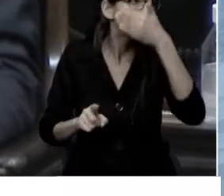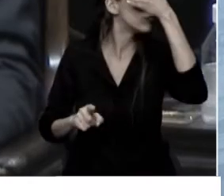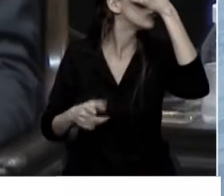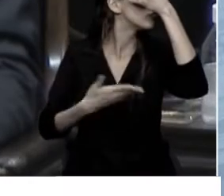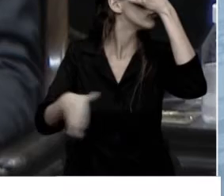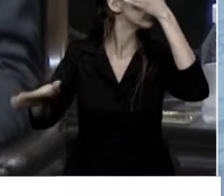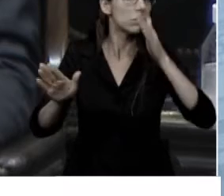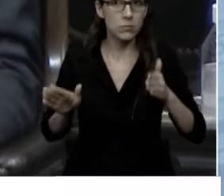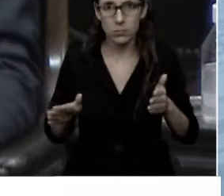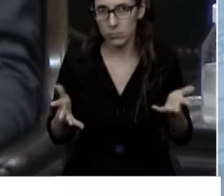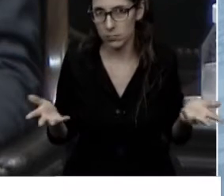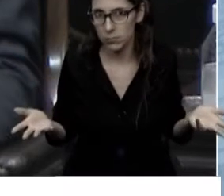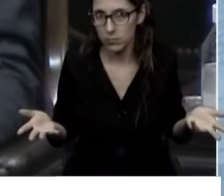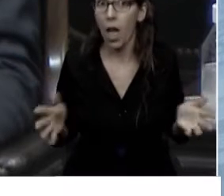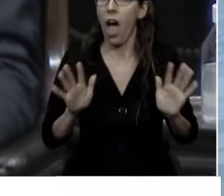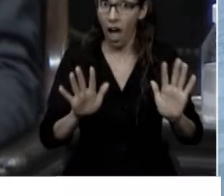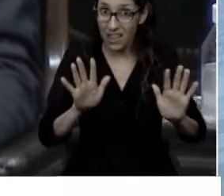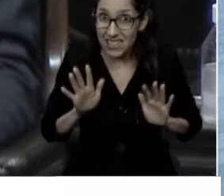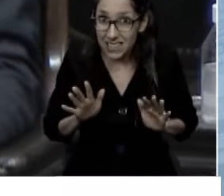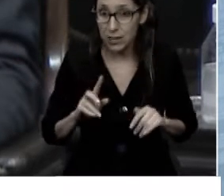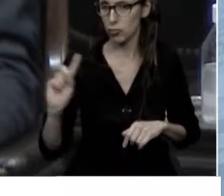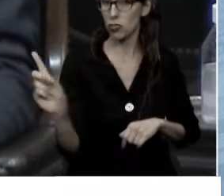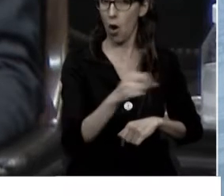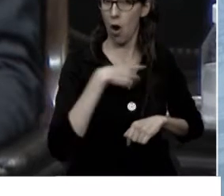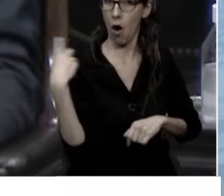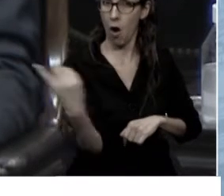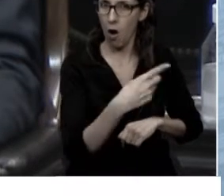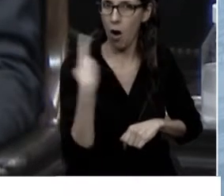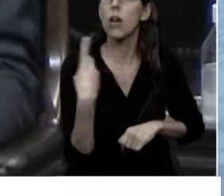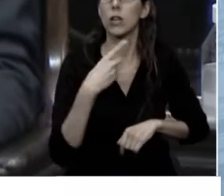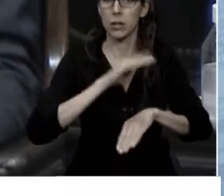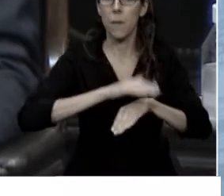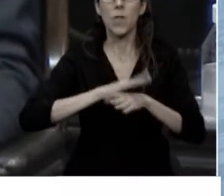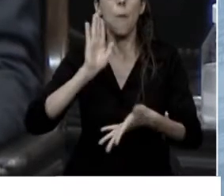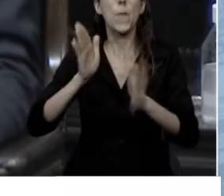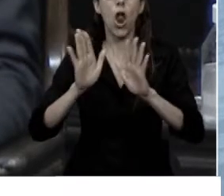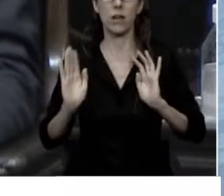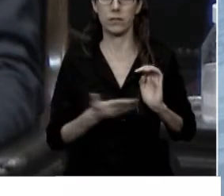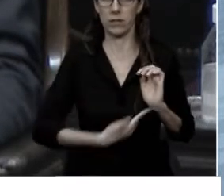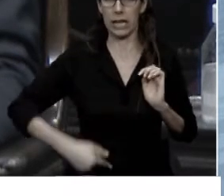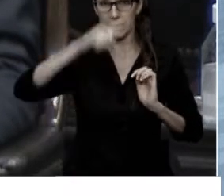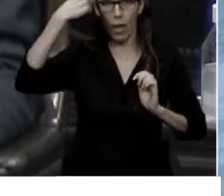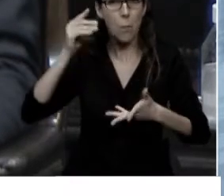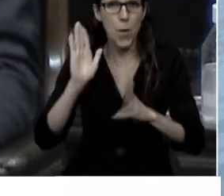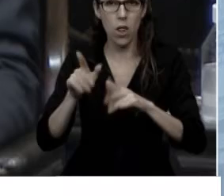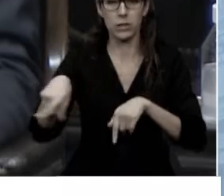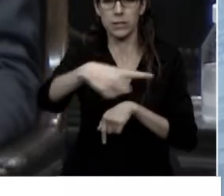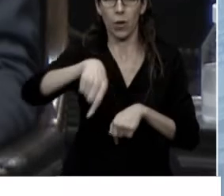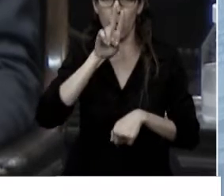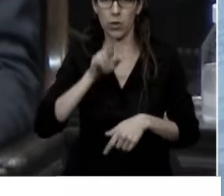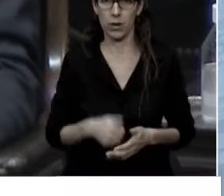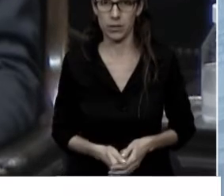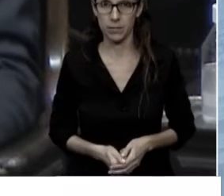gorda, estamos todos nosotros ejerciendo violencia institucional.